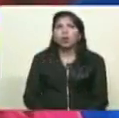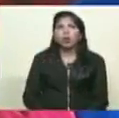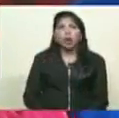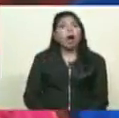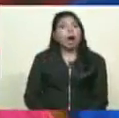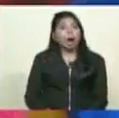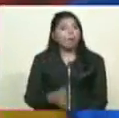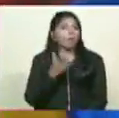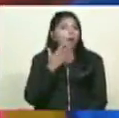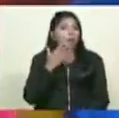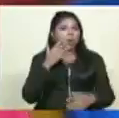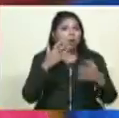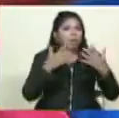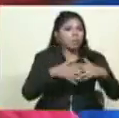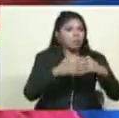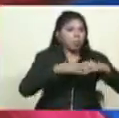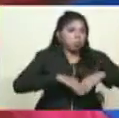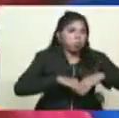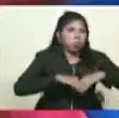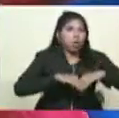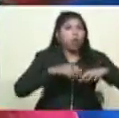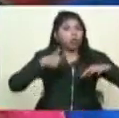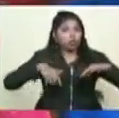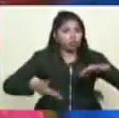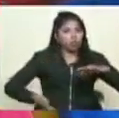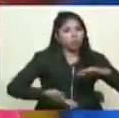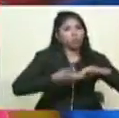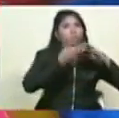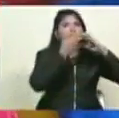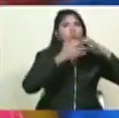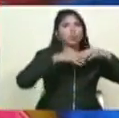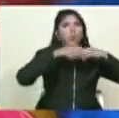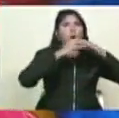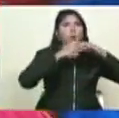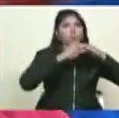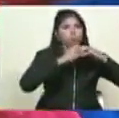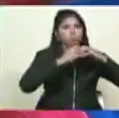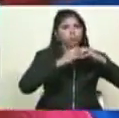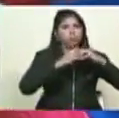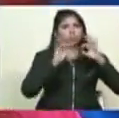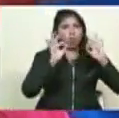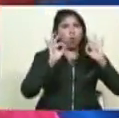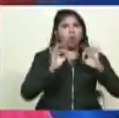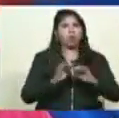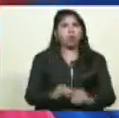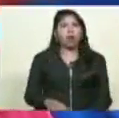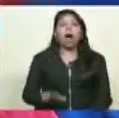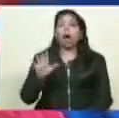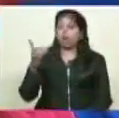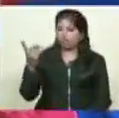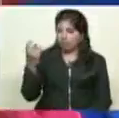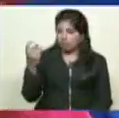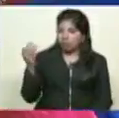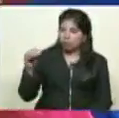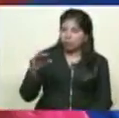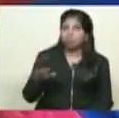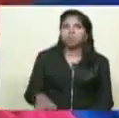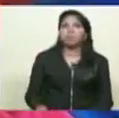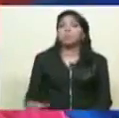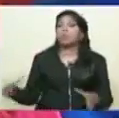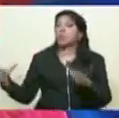estado de Yaracuy, presidente. Esa es una experiencia vivida y lo demostramos, presidente. Y déjeme contarle también, cuando la